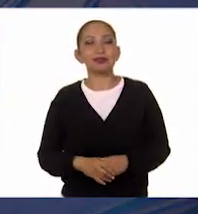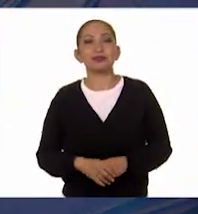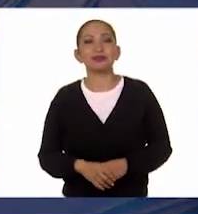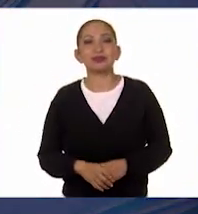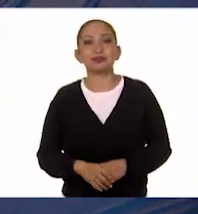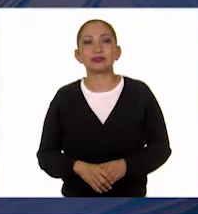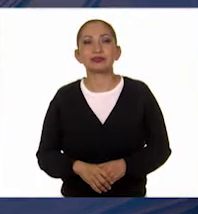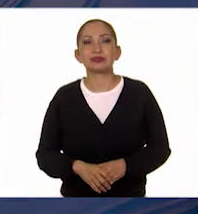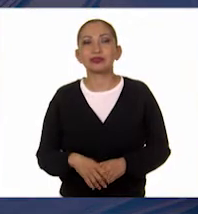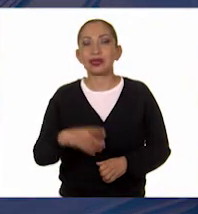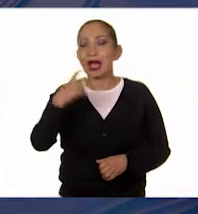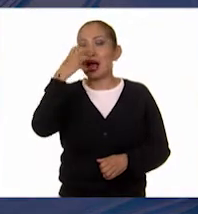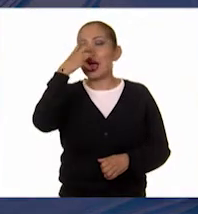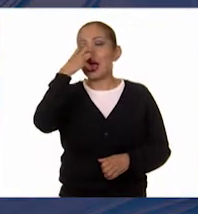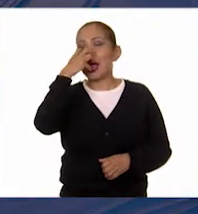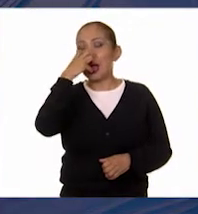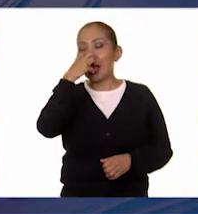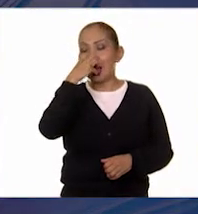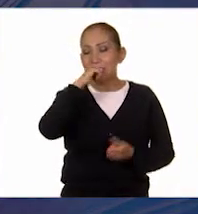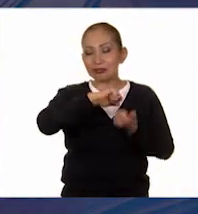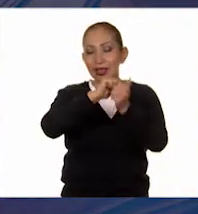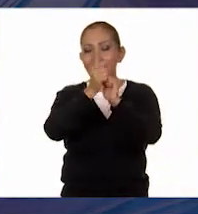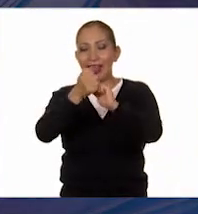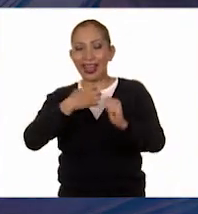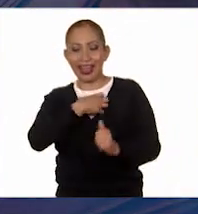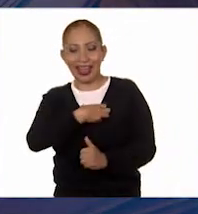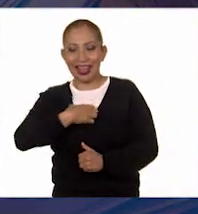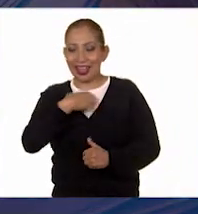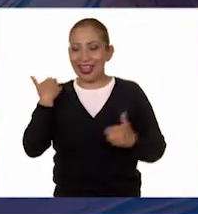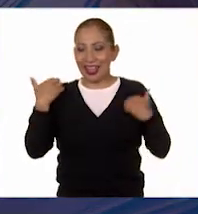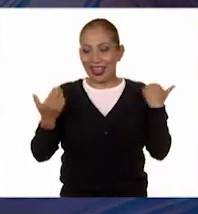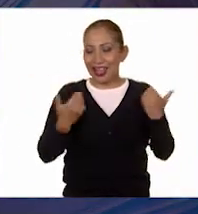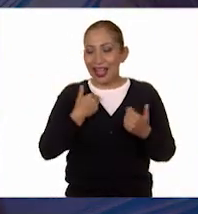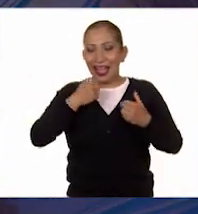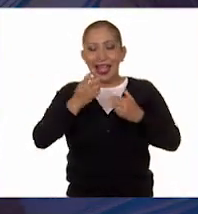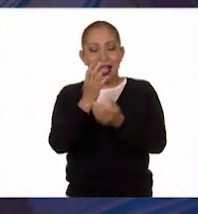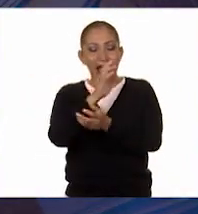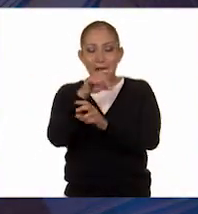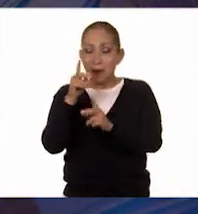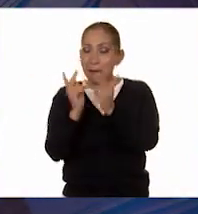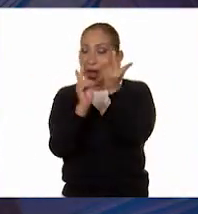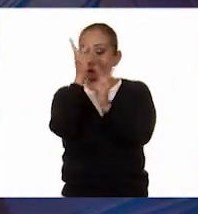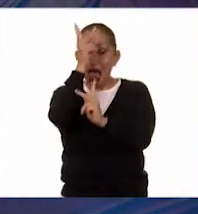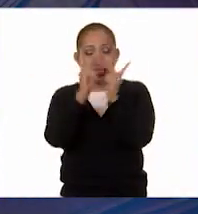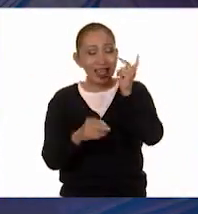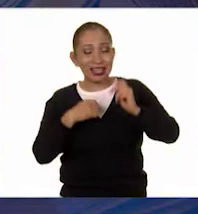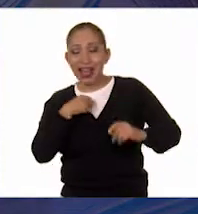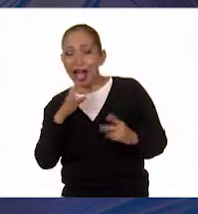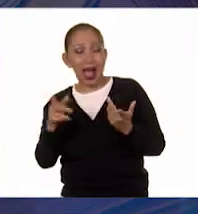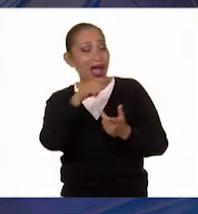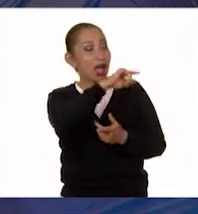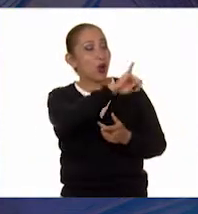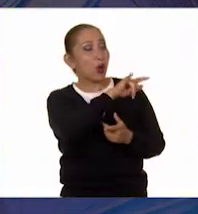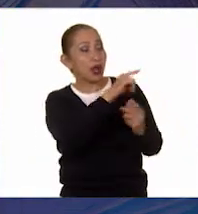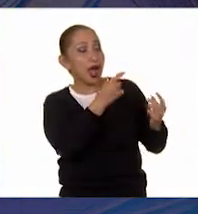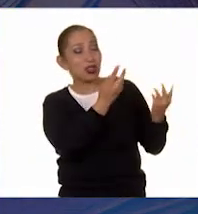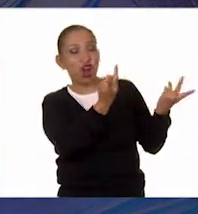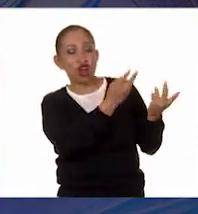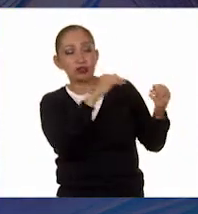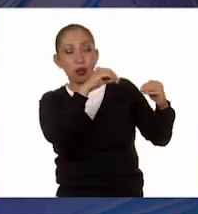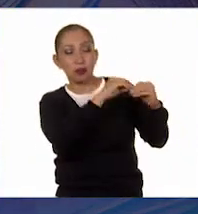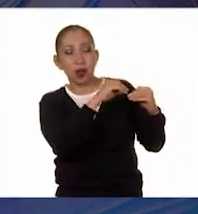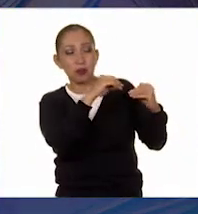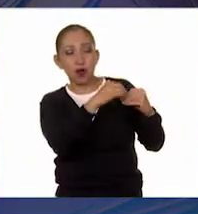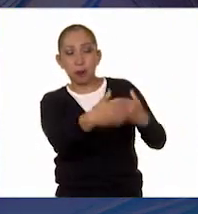La tristeza se dio lugar al júbilo. Corriste y libraste de un salto los matorrales y los setos mientras Pedro besaba a Julia y la tomaba